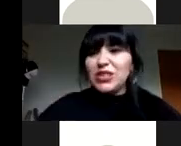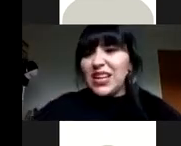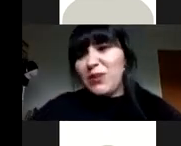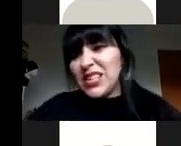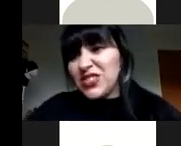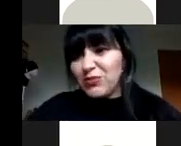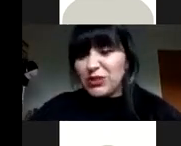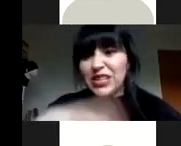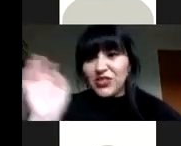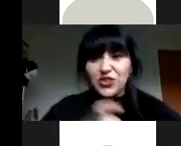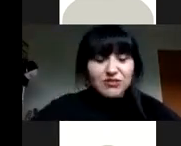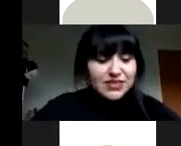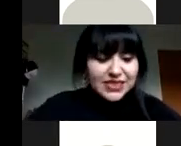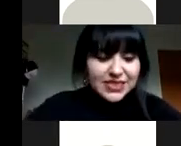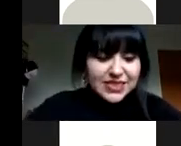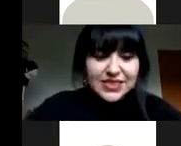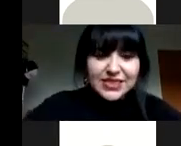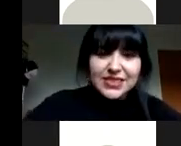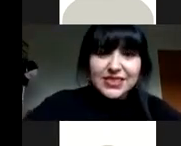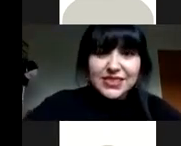Quería mostrarle la explicación, pero se las doy yo.